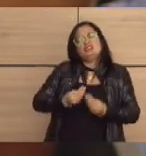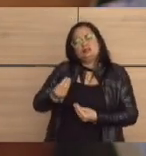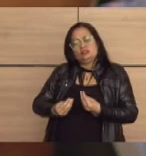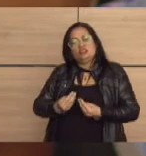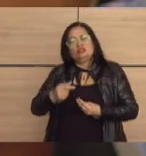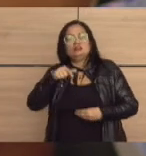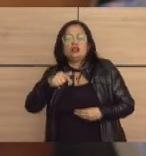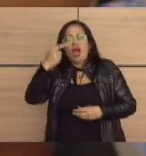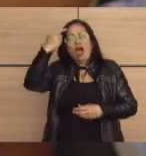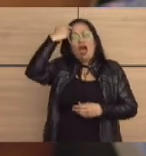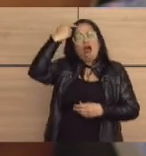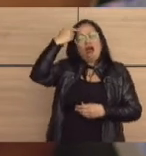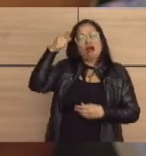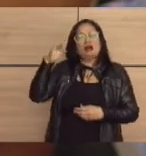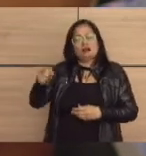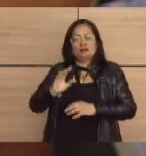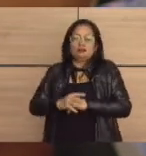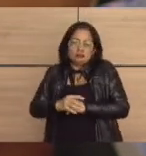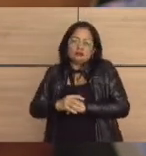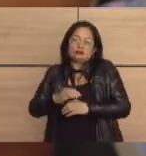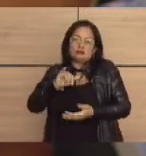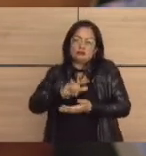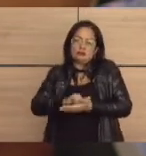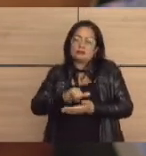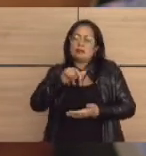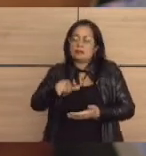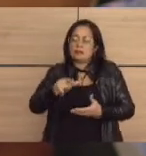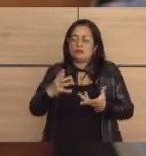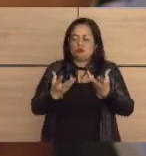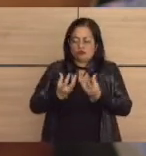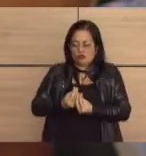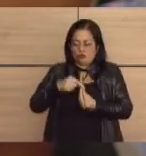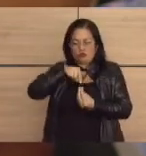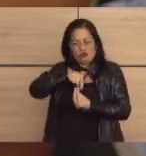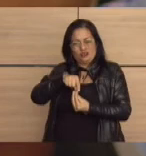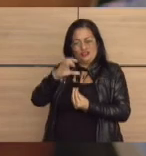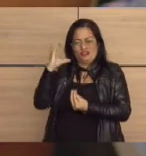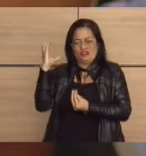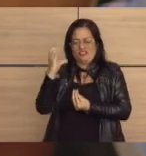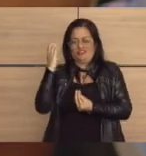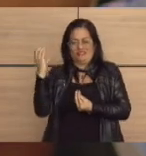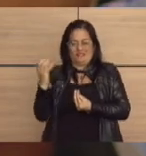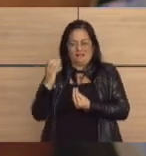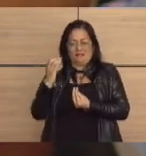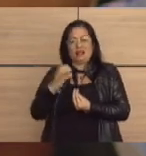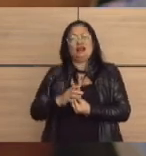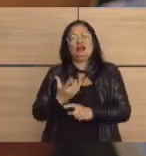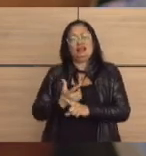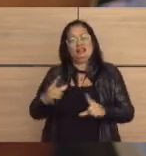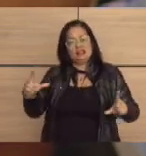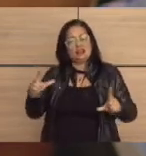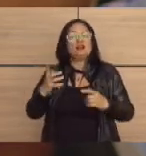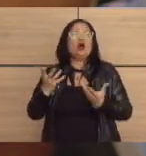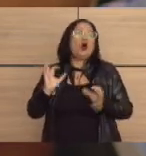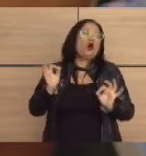creer que éramos un país blanco, católico, de origen liberal, ¿no? De humor